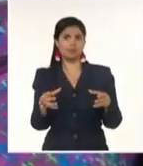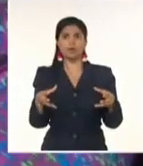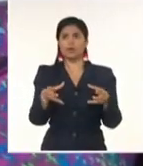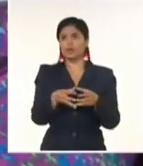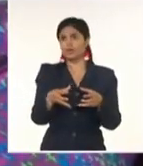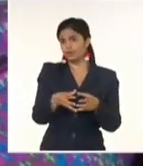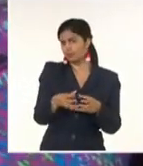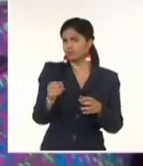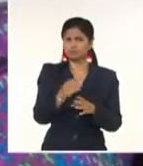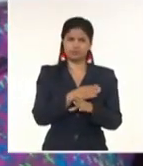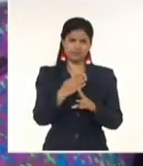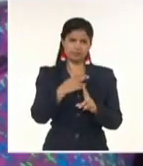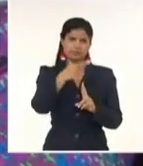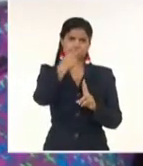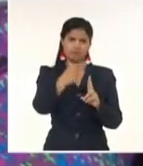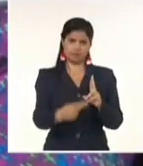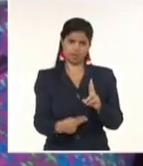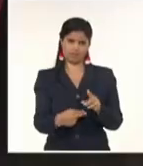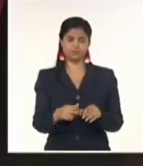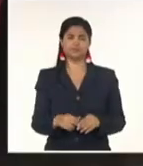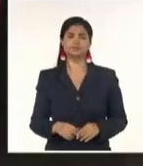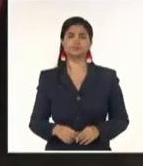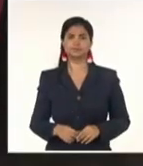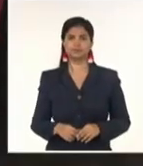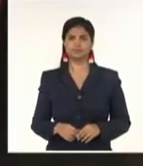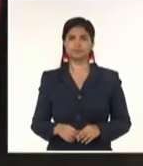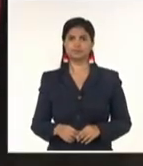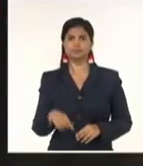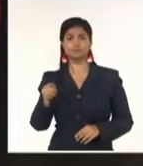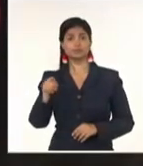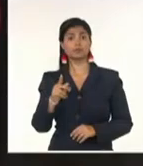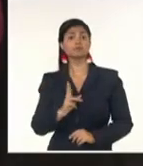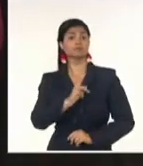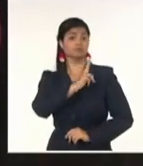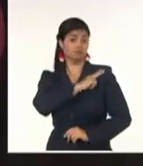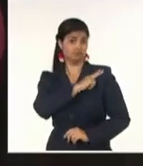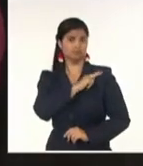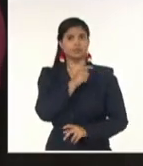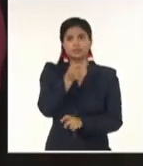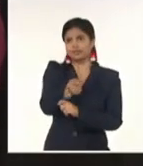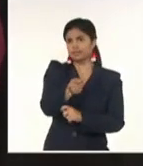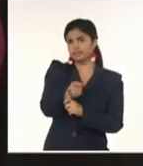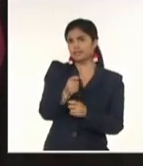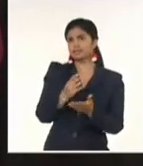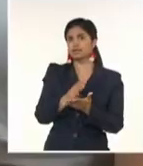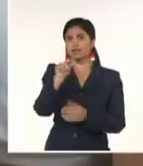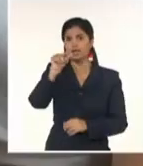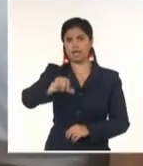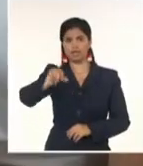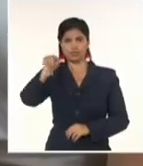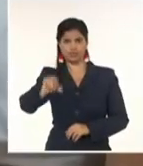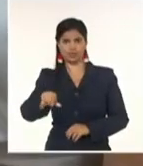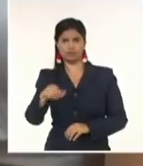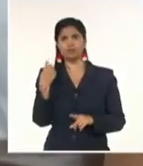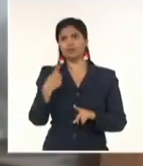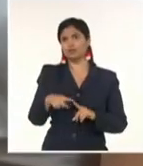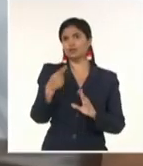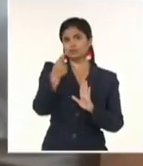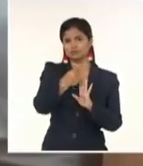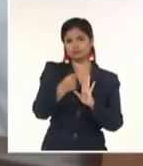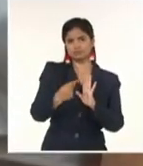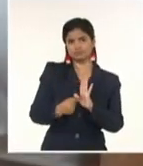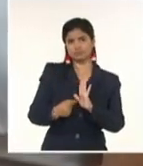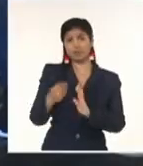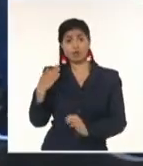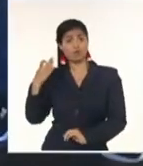Masai, Herejes y Gestarte. Ellos son los encargados de transmitir a estudiantes de la institución elementos necesarios para aumentar